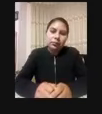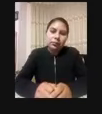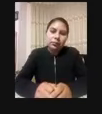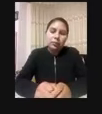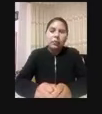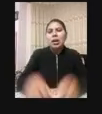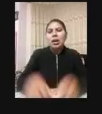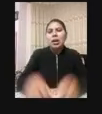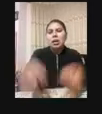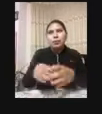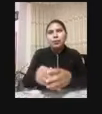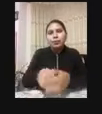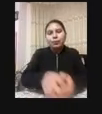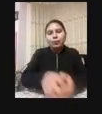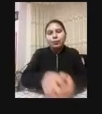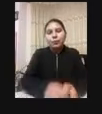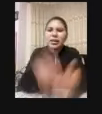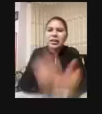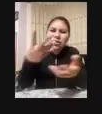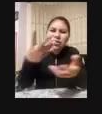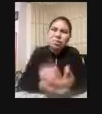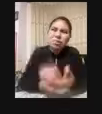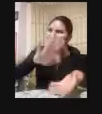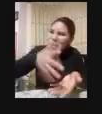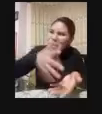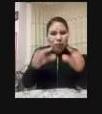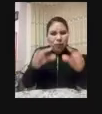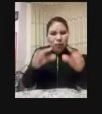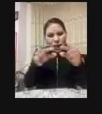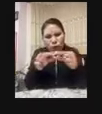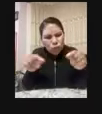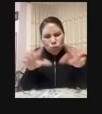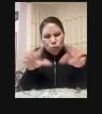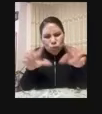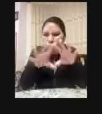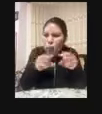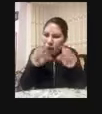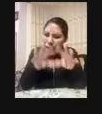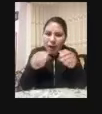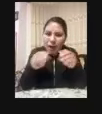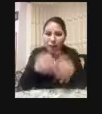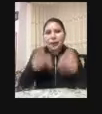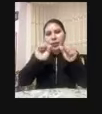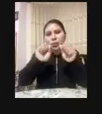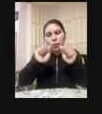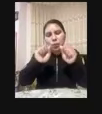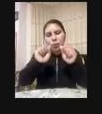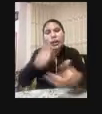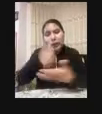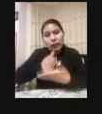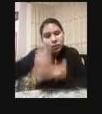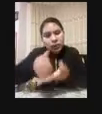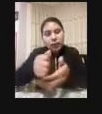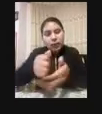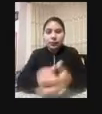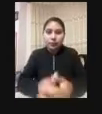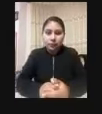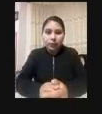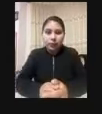ustedes puedan como papás realizar el correcto cepillado de los dientecitos. Eso sería